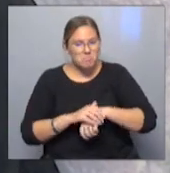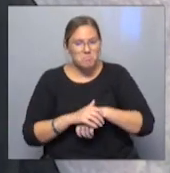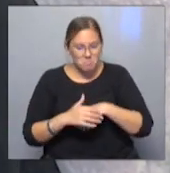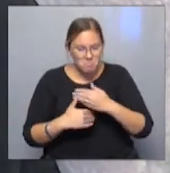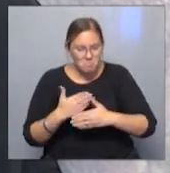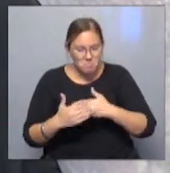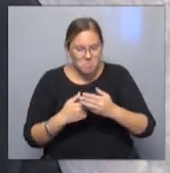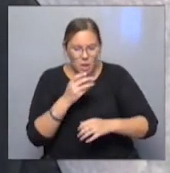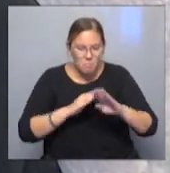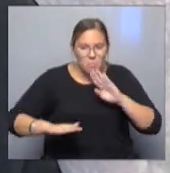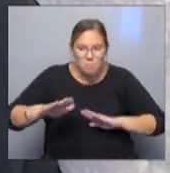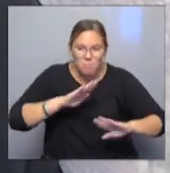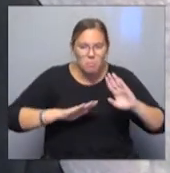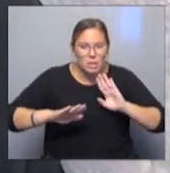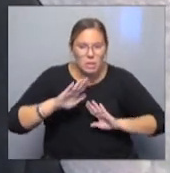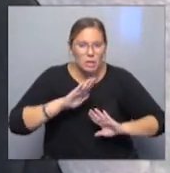a remodelar,